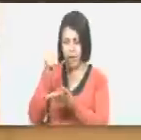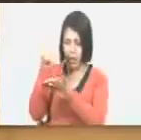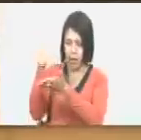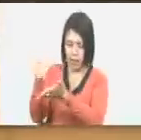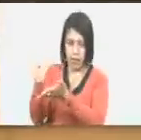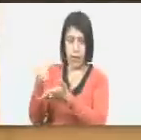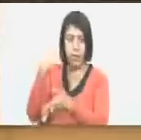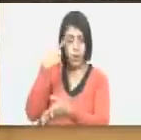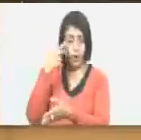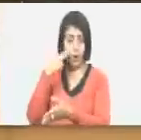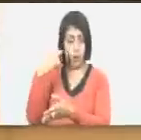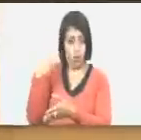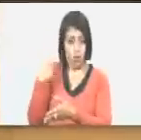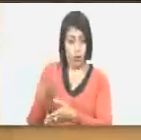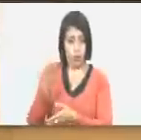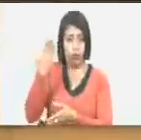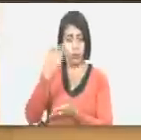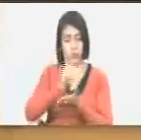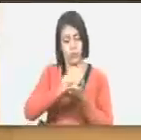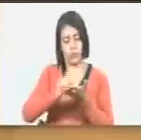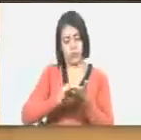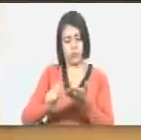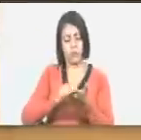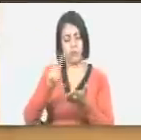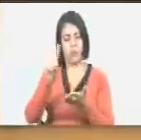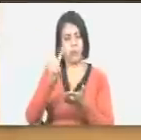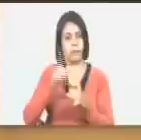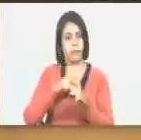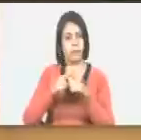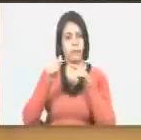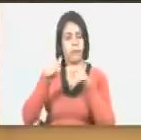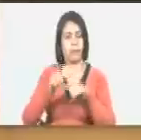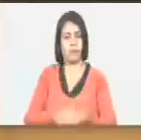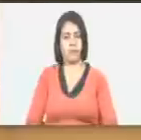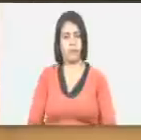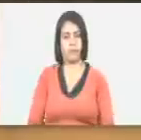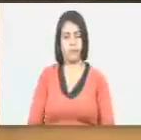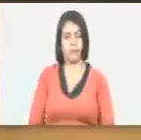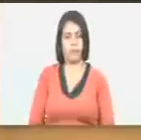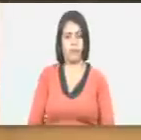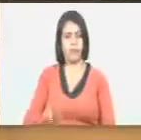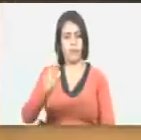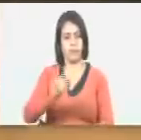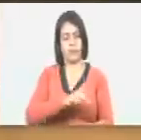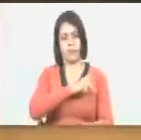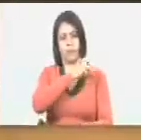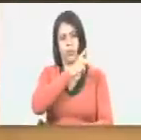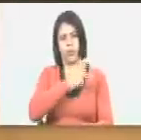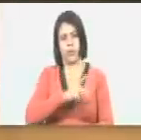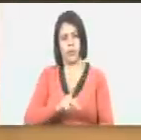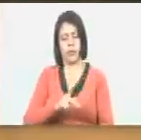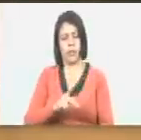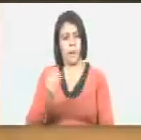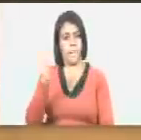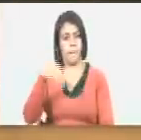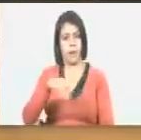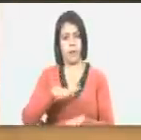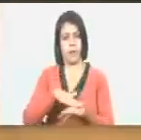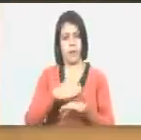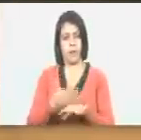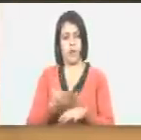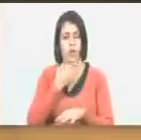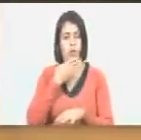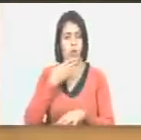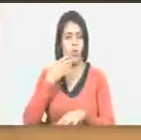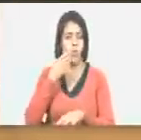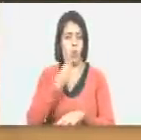premio prestigioso de las letras venezolanas, y la poesía de Cadena, sobre todo la poesía